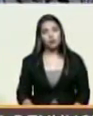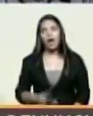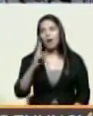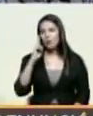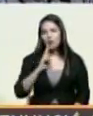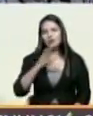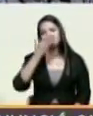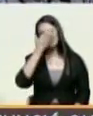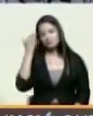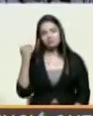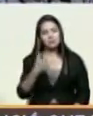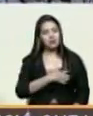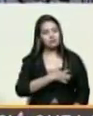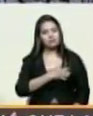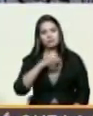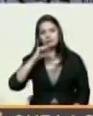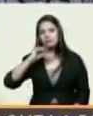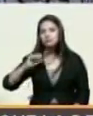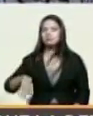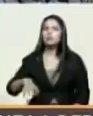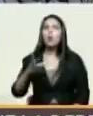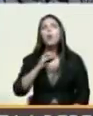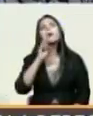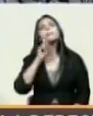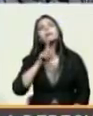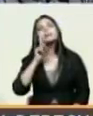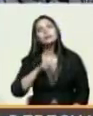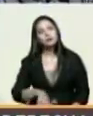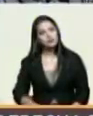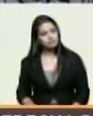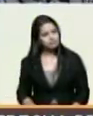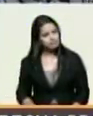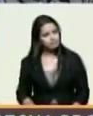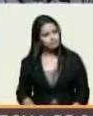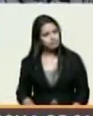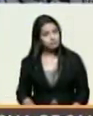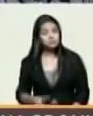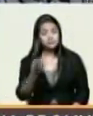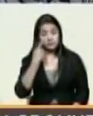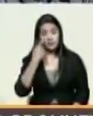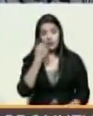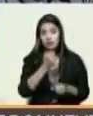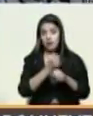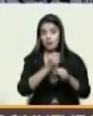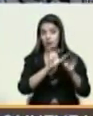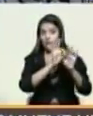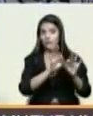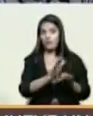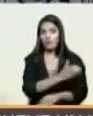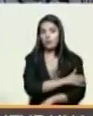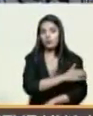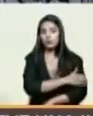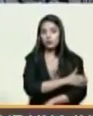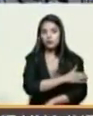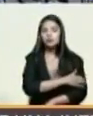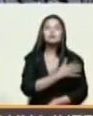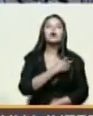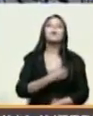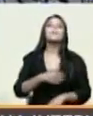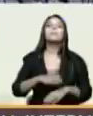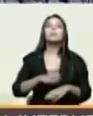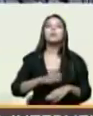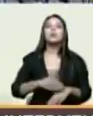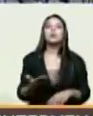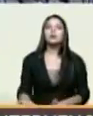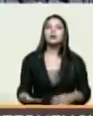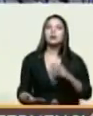nos los arrancaron del corazón. Oh, es mentira. Fíjense cómo trabaja la derecha. La derecha no, porque esto no es más